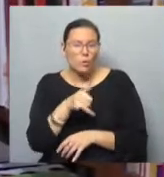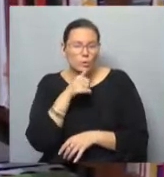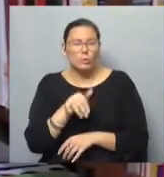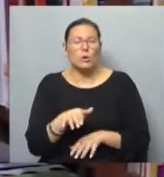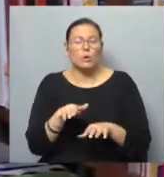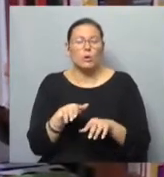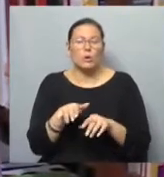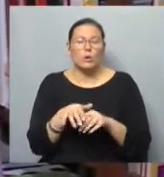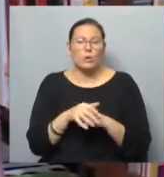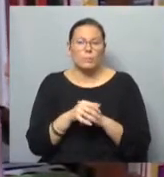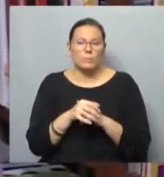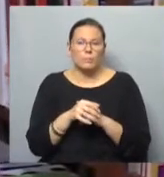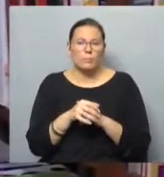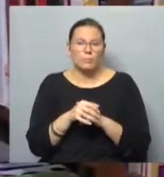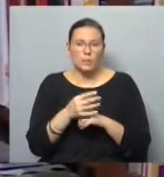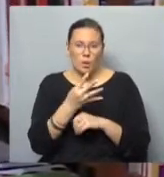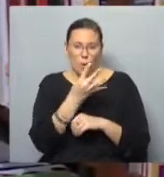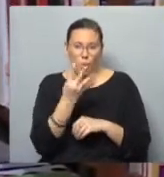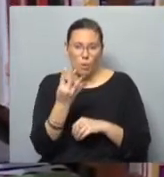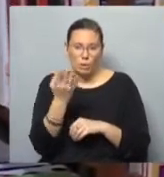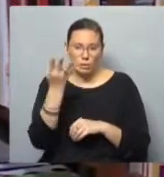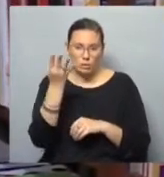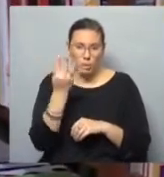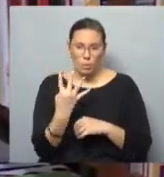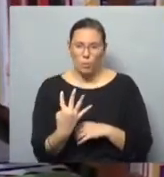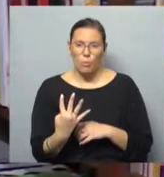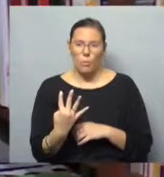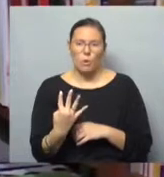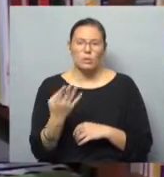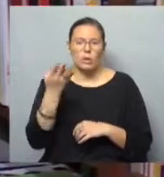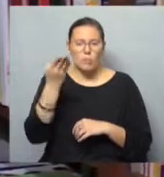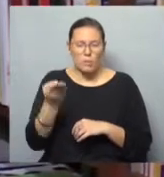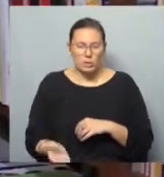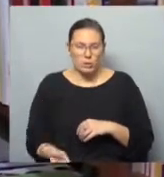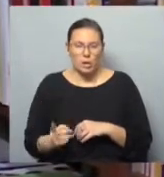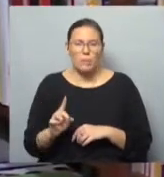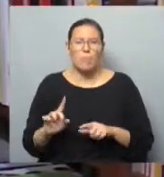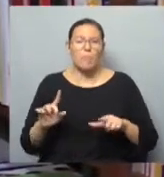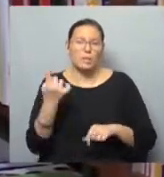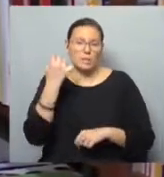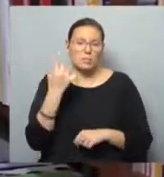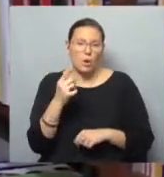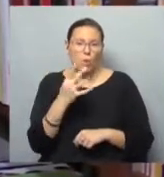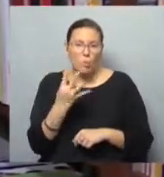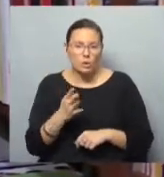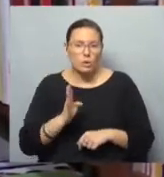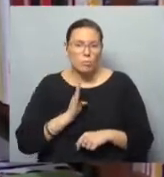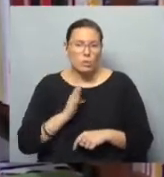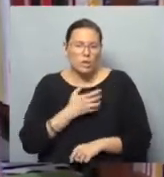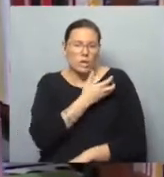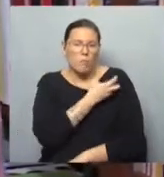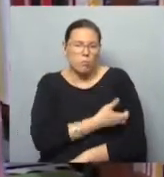en que los cuatro personajes principales son cuatro mujeres pobres de un